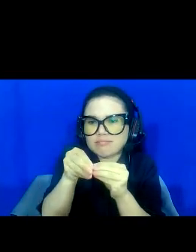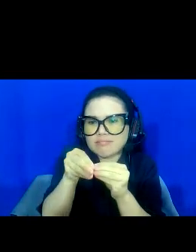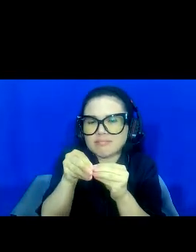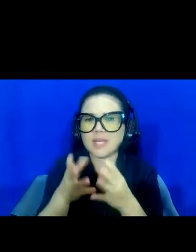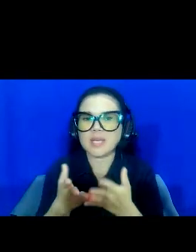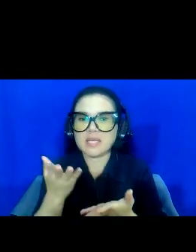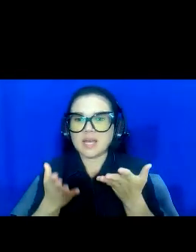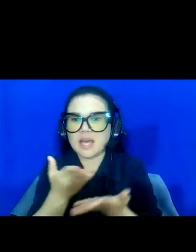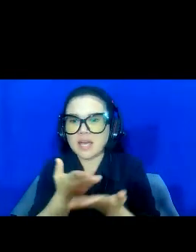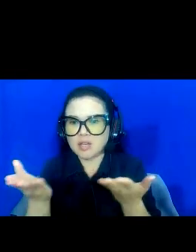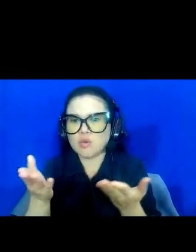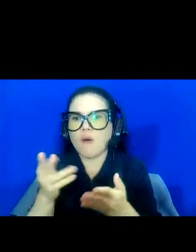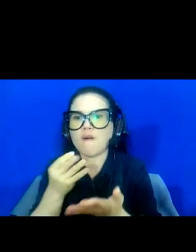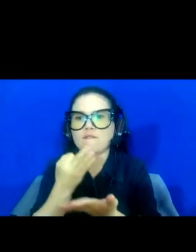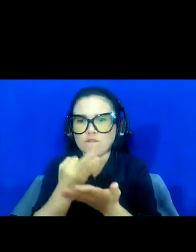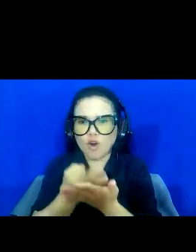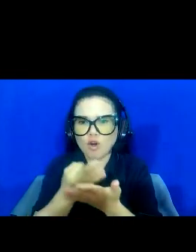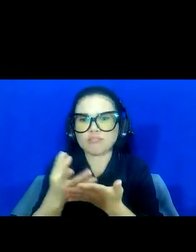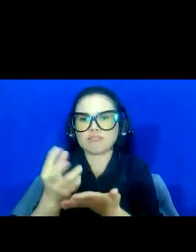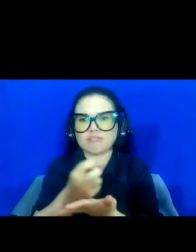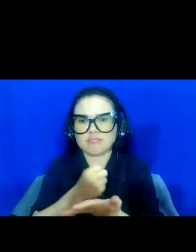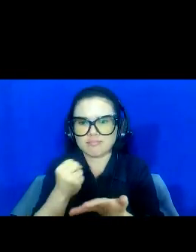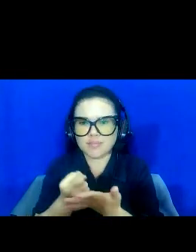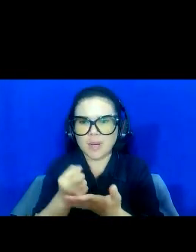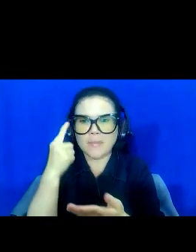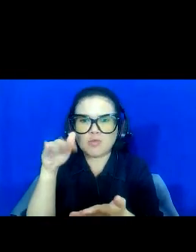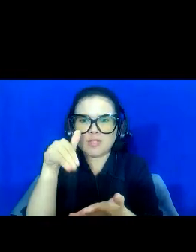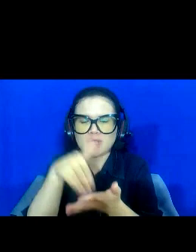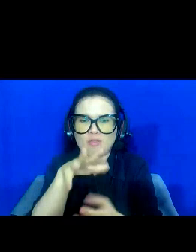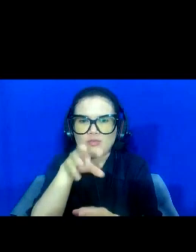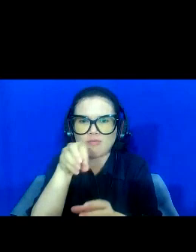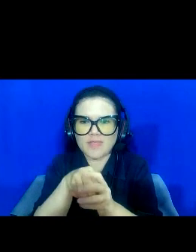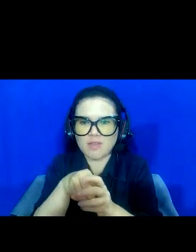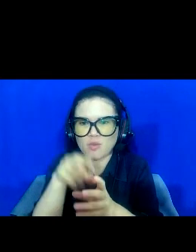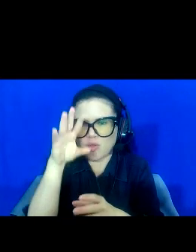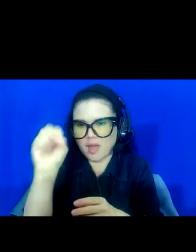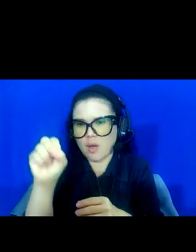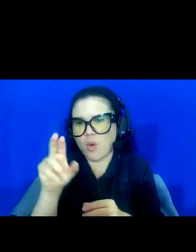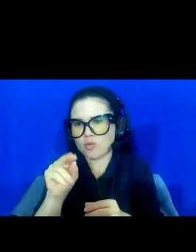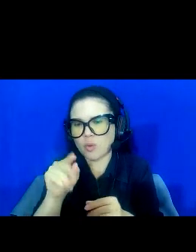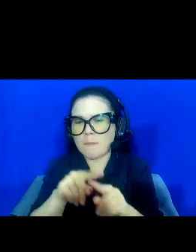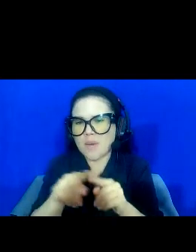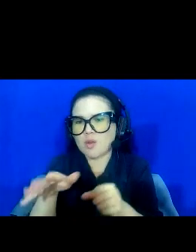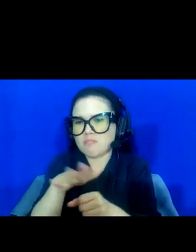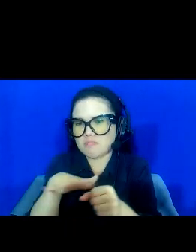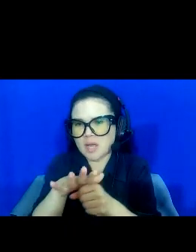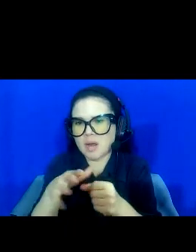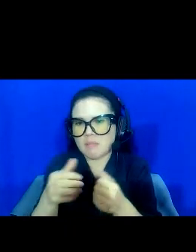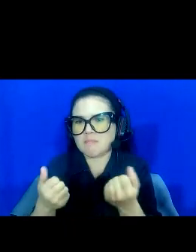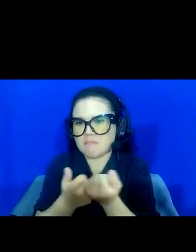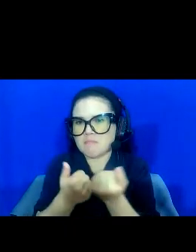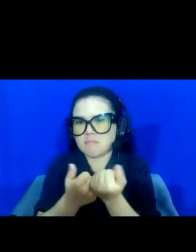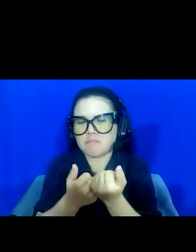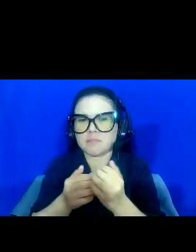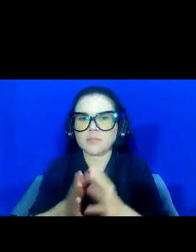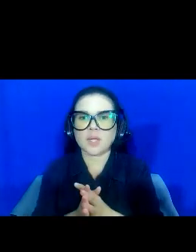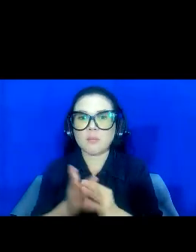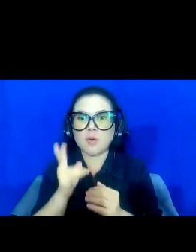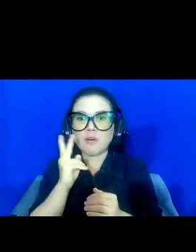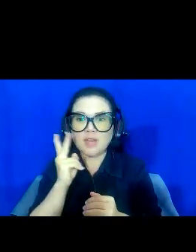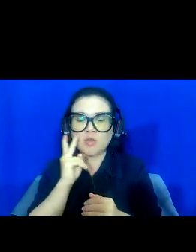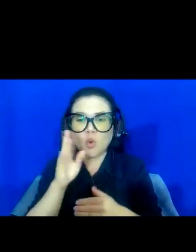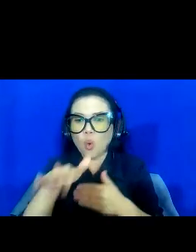haya una organización dentro de Calley que haya solicitado los fondos. Así que eso es lo que estamos mirando aquí. Estamos mirando en los puntitos violetas de dónde entraron todas